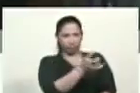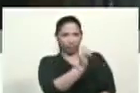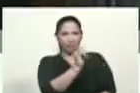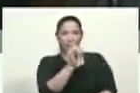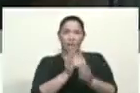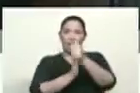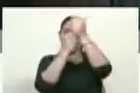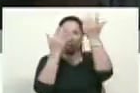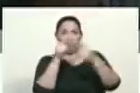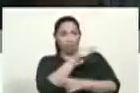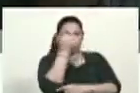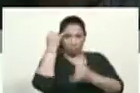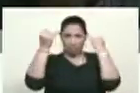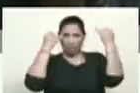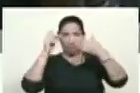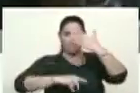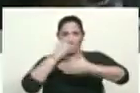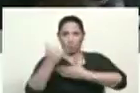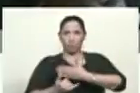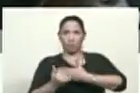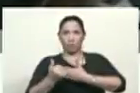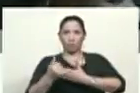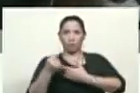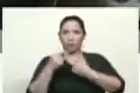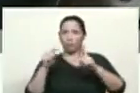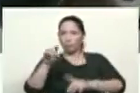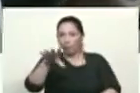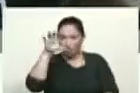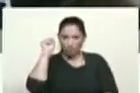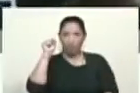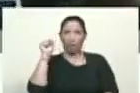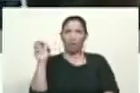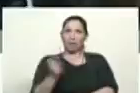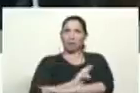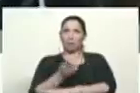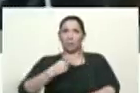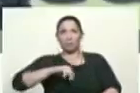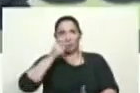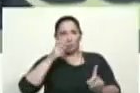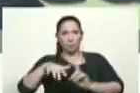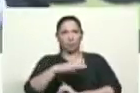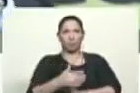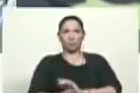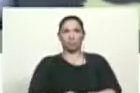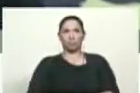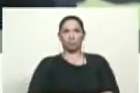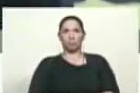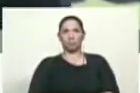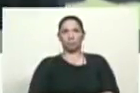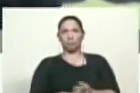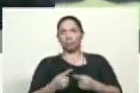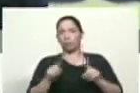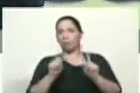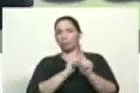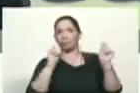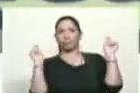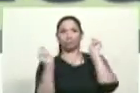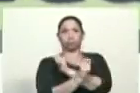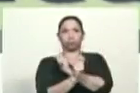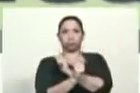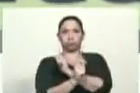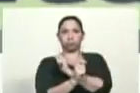y que sus ideas, su proyecto fueron captadas inmediatamente por nuestro pueblo para